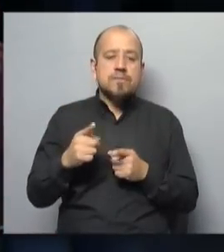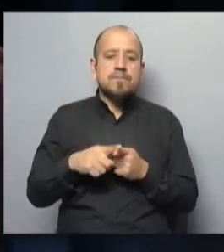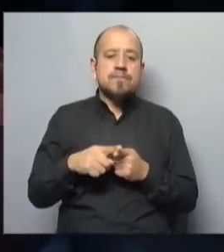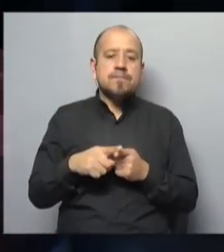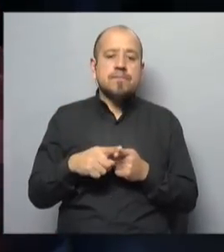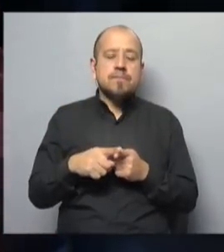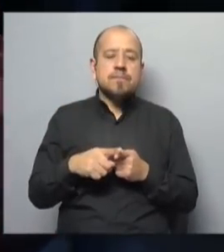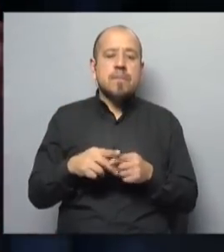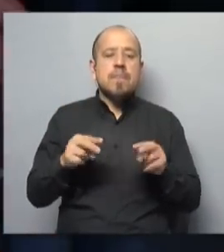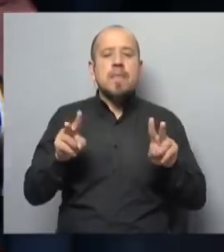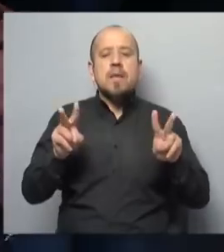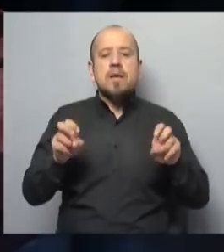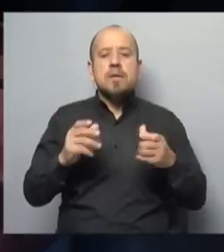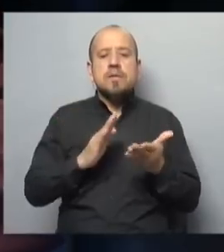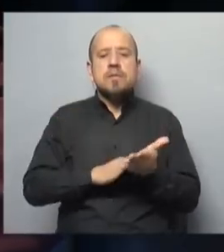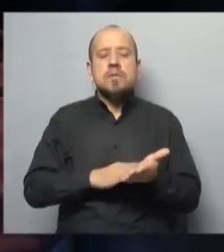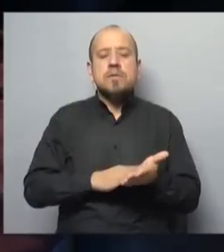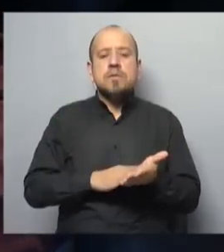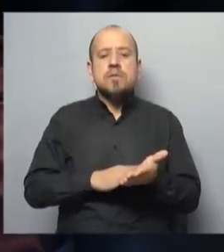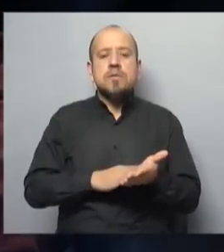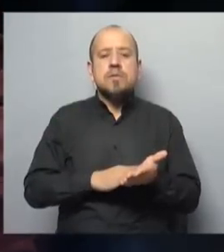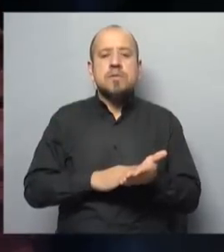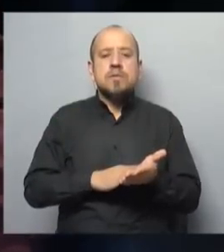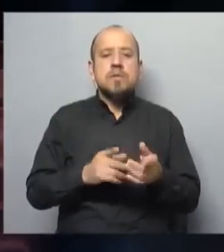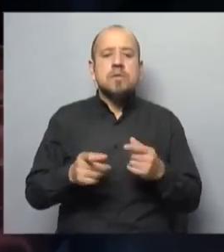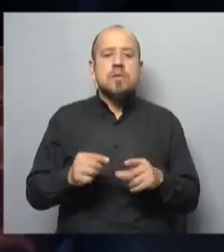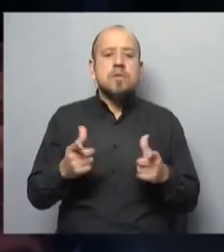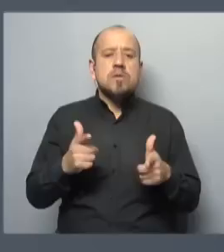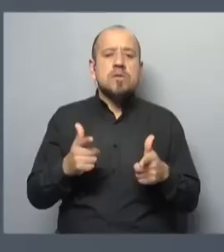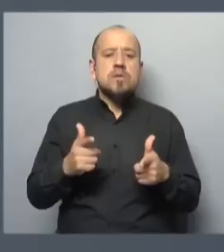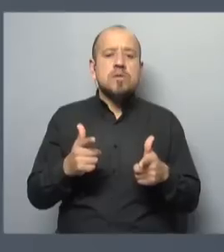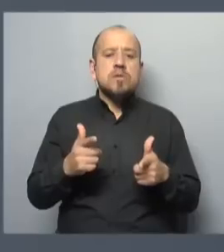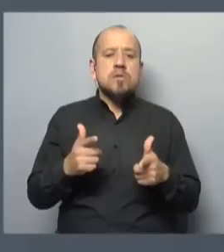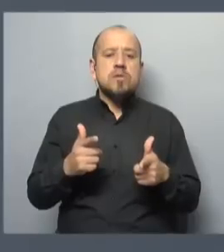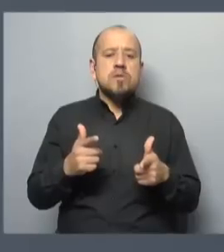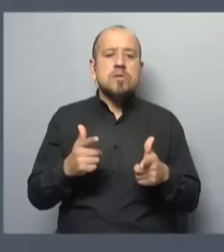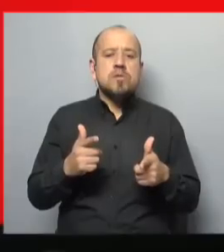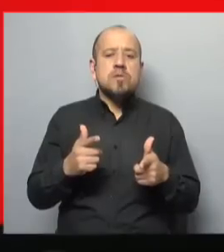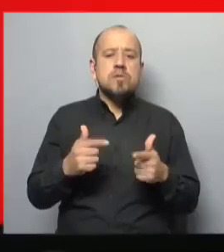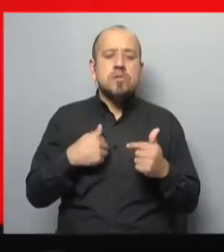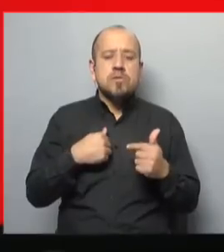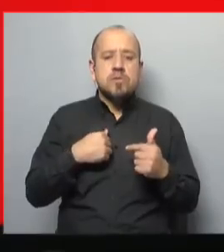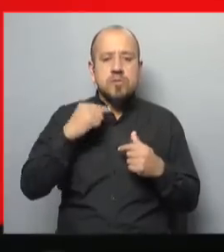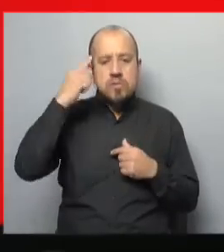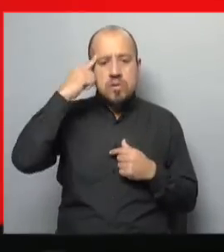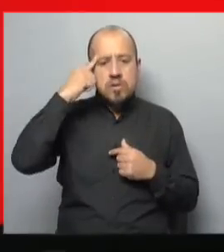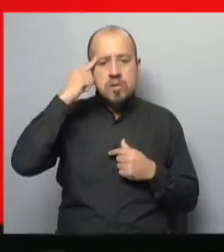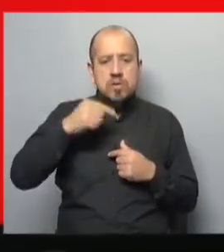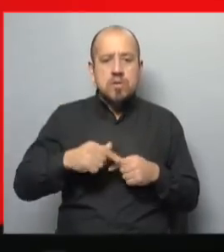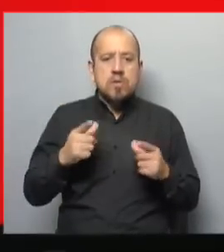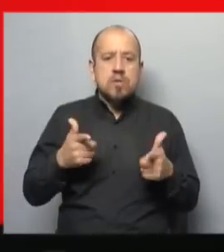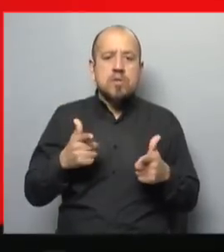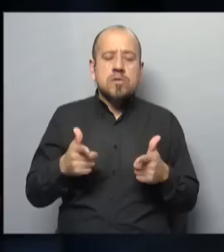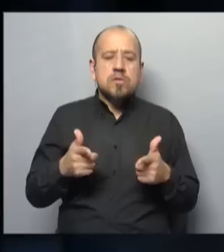cuando respecto al tema de la integración que si no hay una opción tengo esta teoría que si no hay